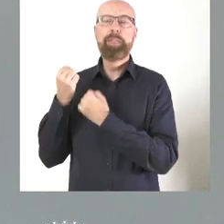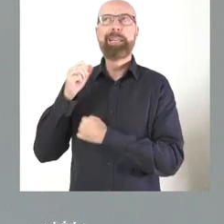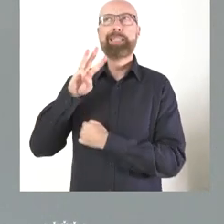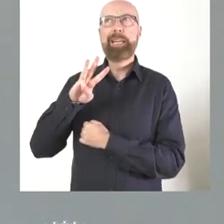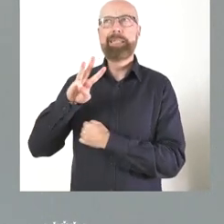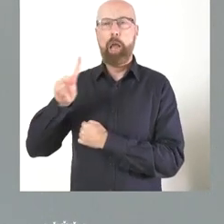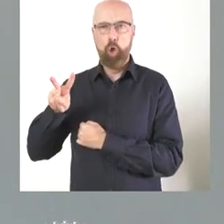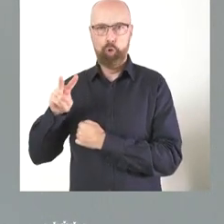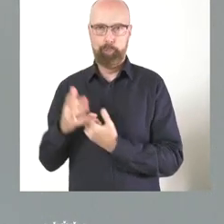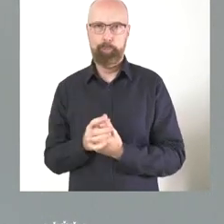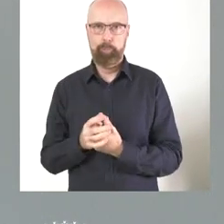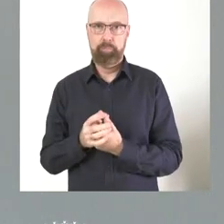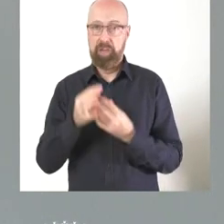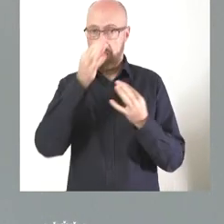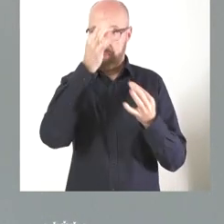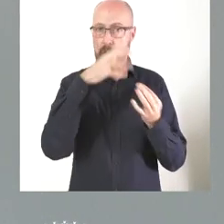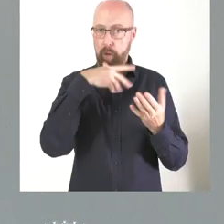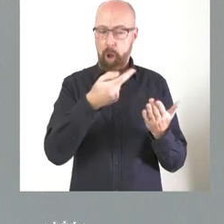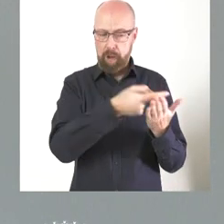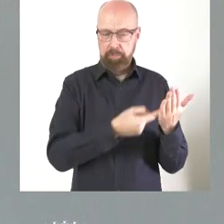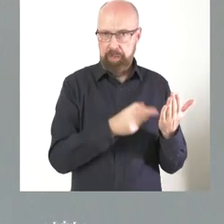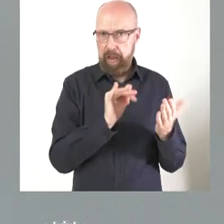de los datos que yo tengo